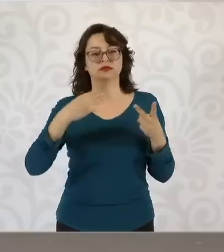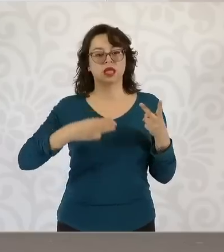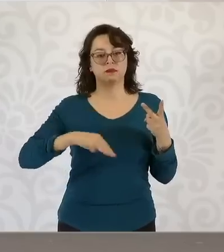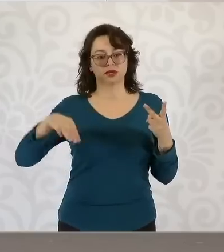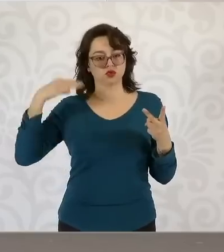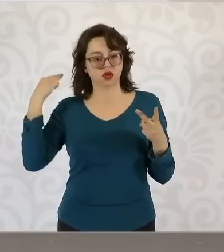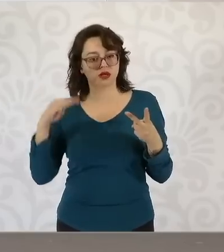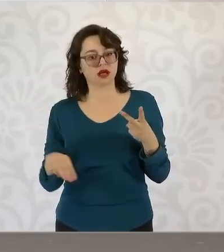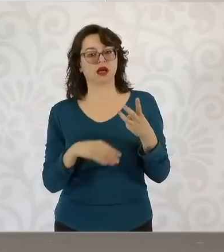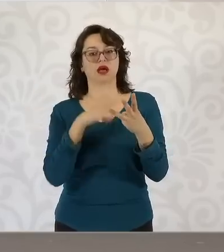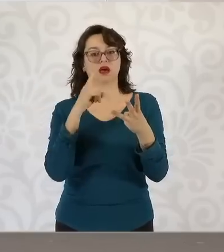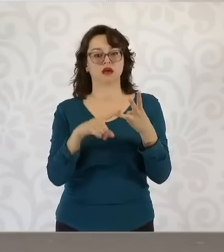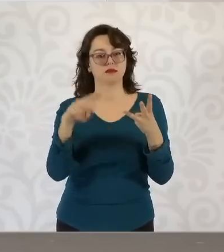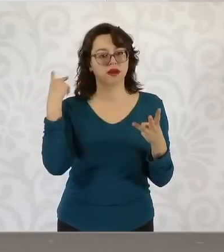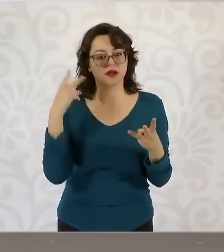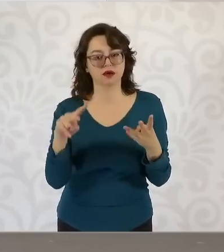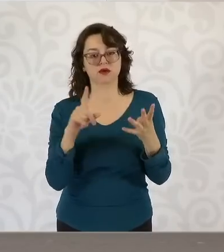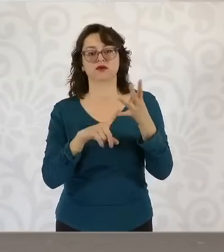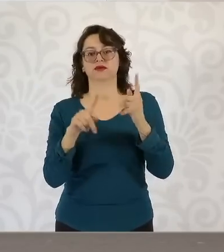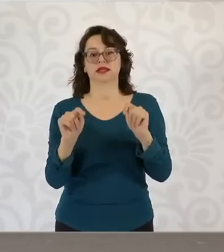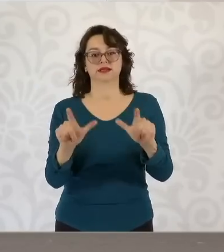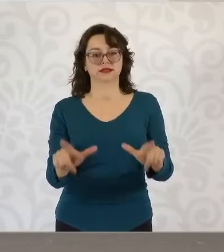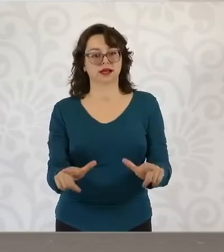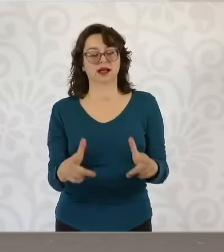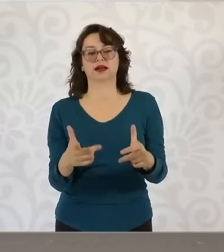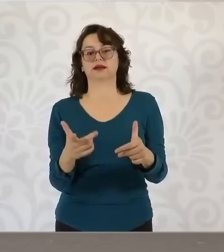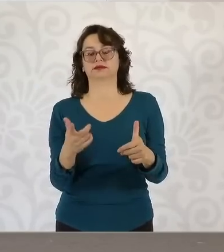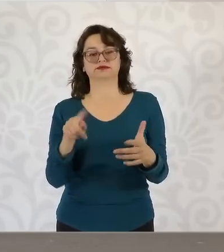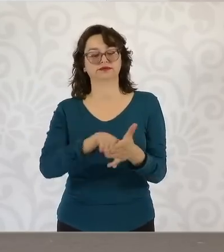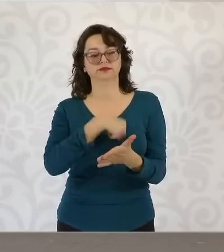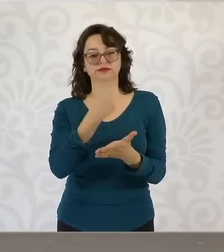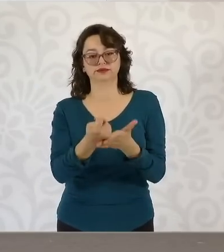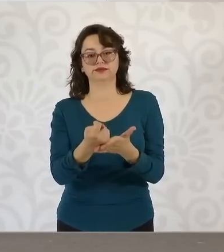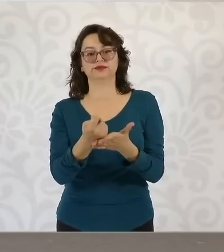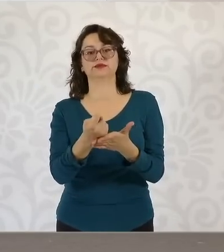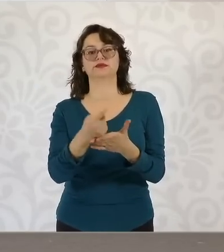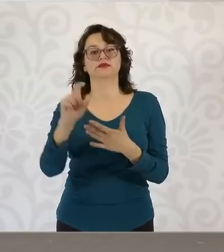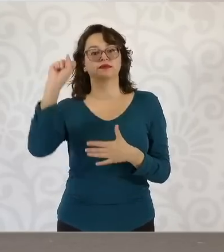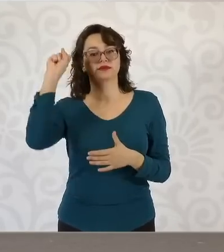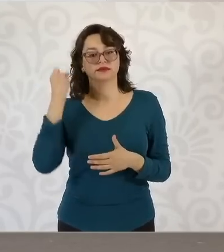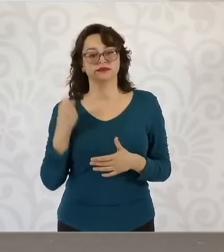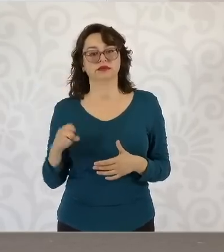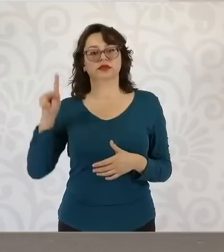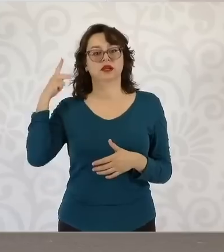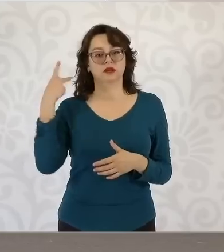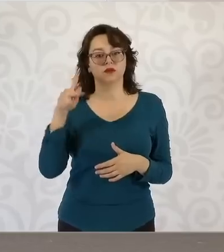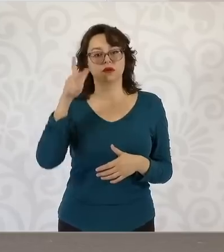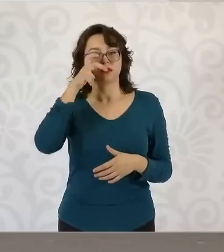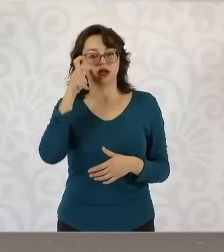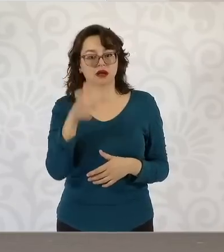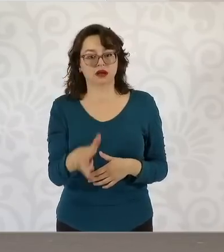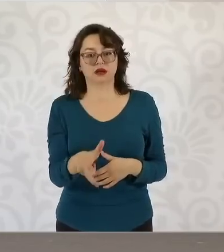Michoacán, Veracruz, Tlaxcala, Tamaulipas, Sinaloa, Puebla,